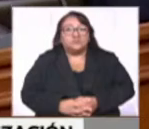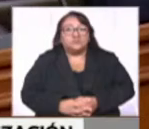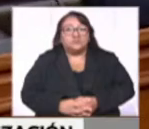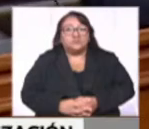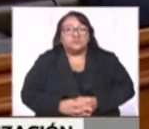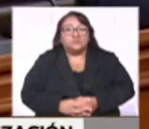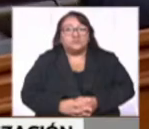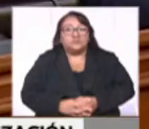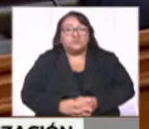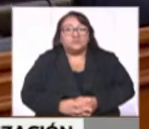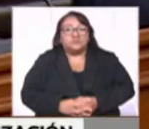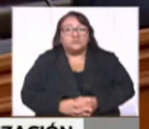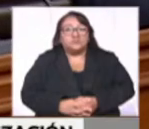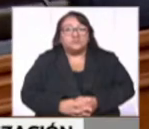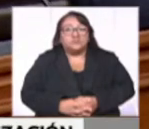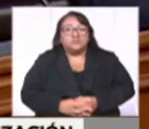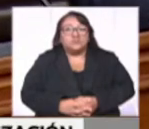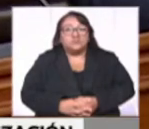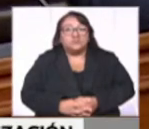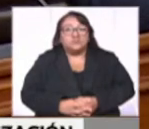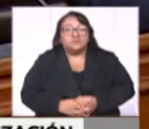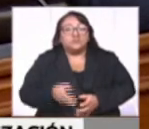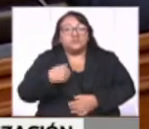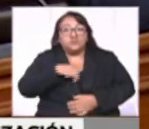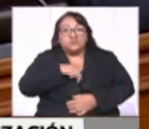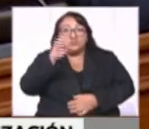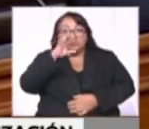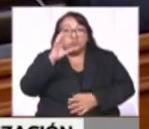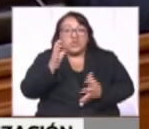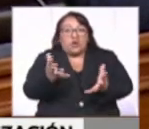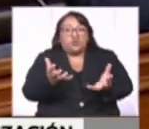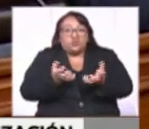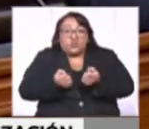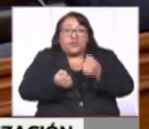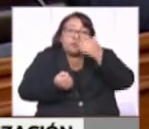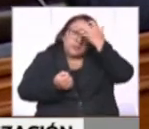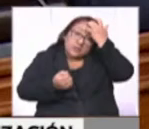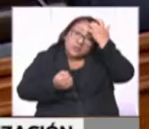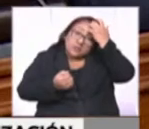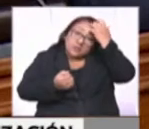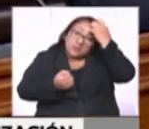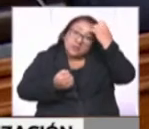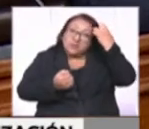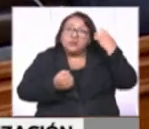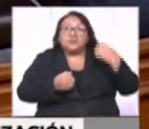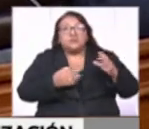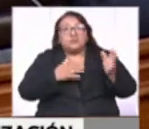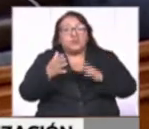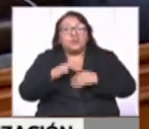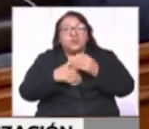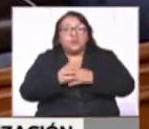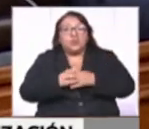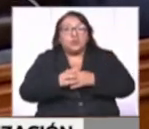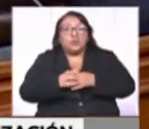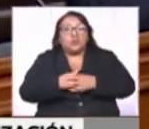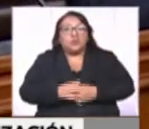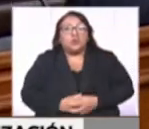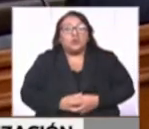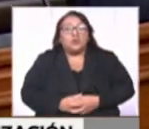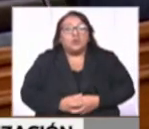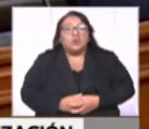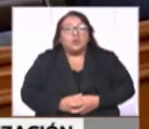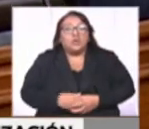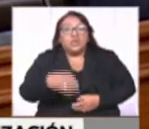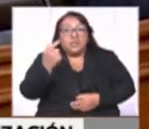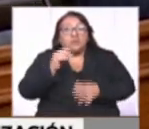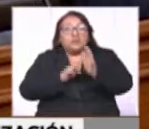Estamos buscando austeridad, estamos buscando regular y tratar de conseguir liquidez para poder